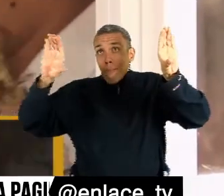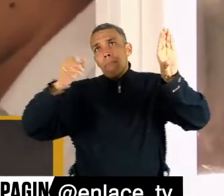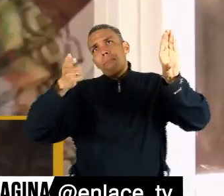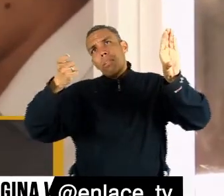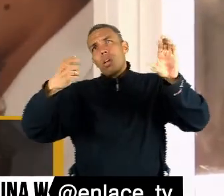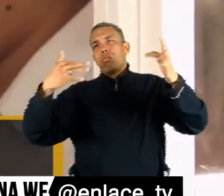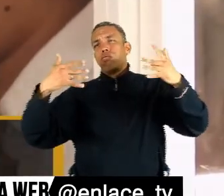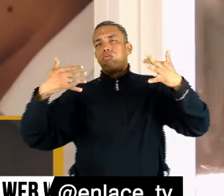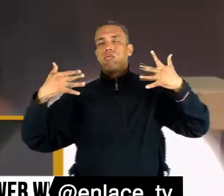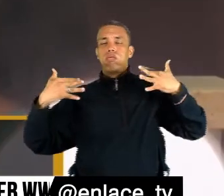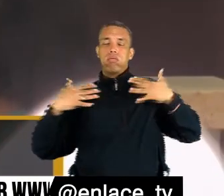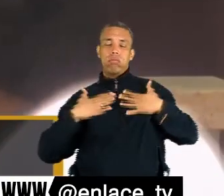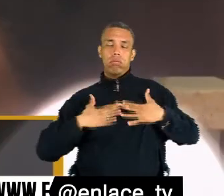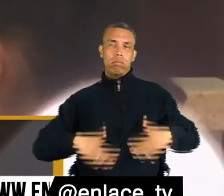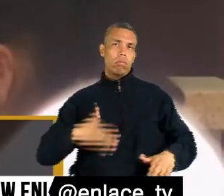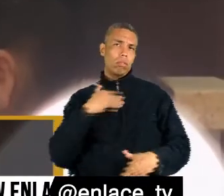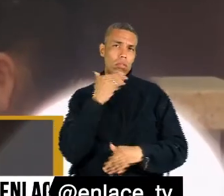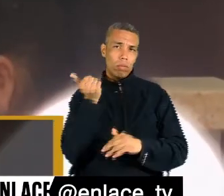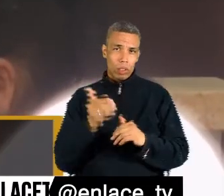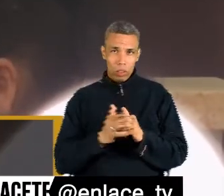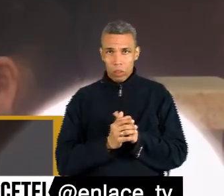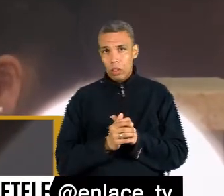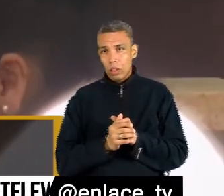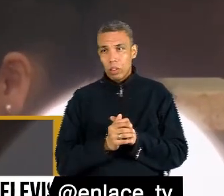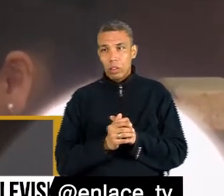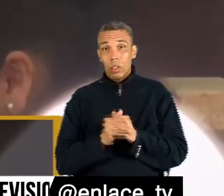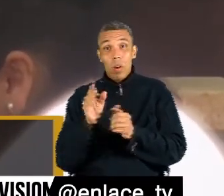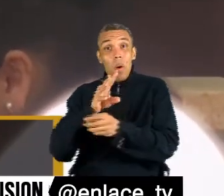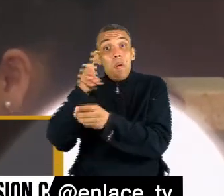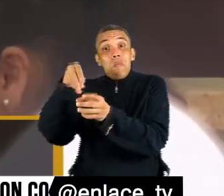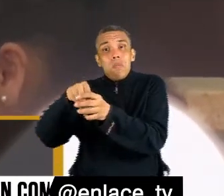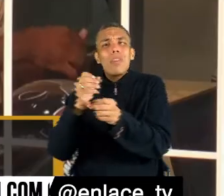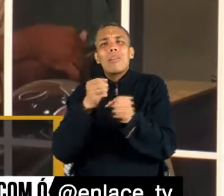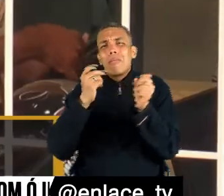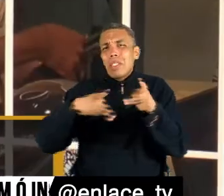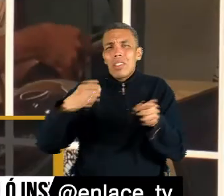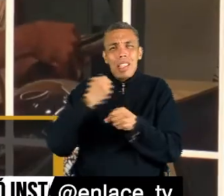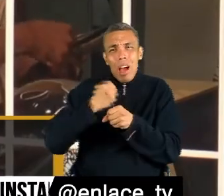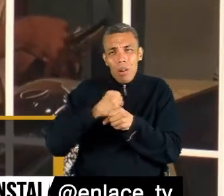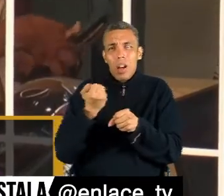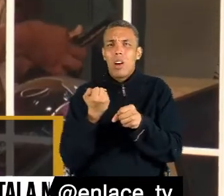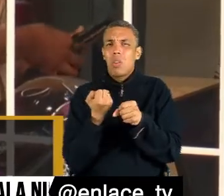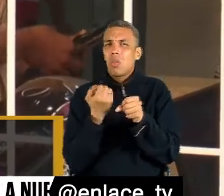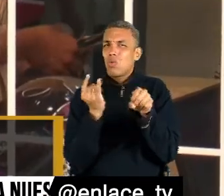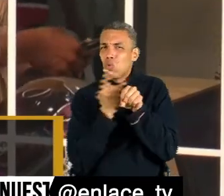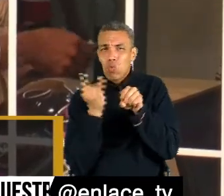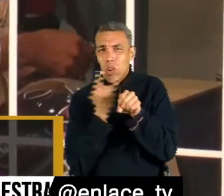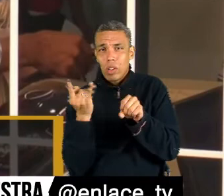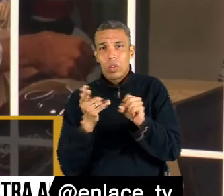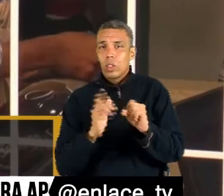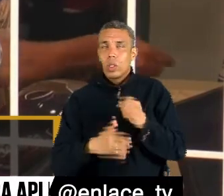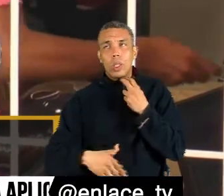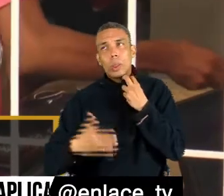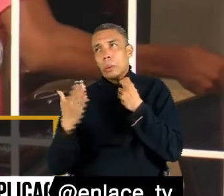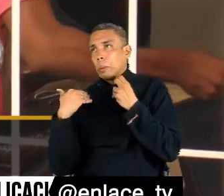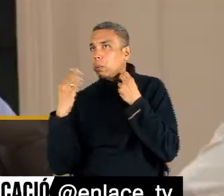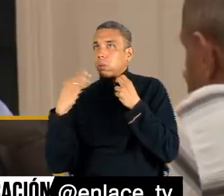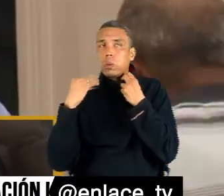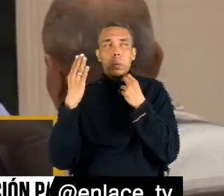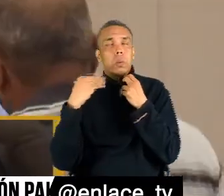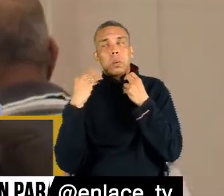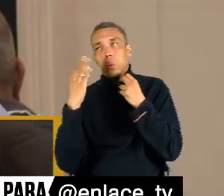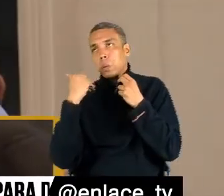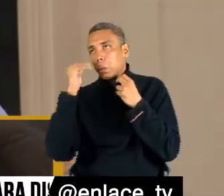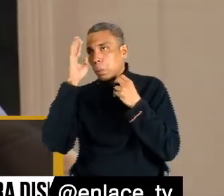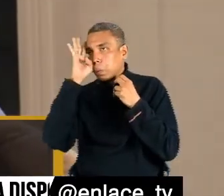medio de altas temperaturas, usuarios y empleados de esta EPS padecen la inclemencia del clima, a la que se añade la falta de algunos servicios. Pues nosotros, pues